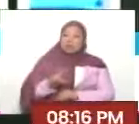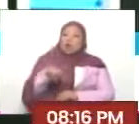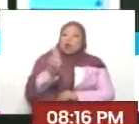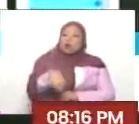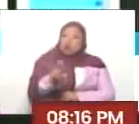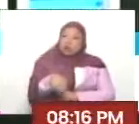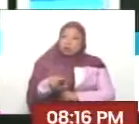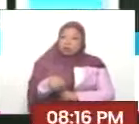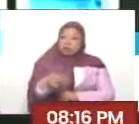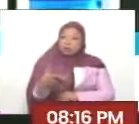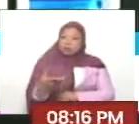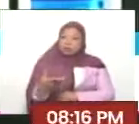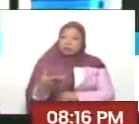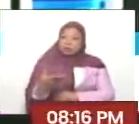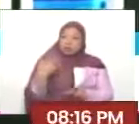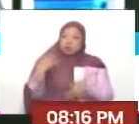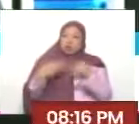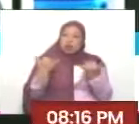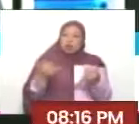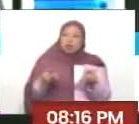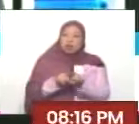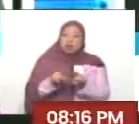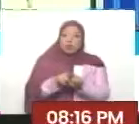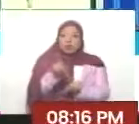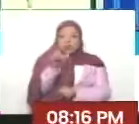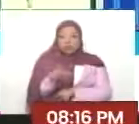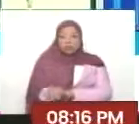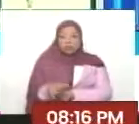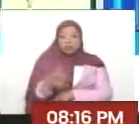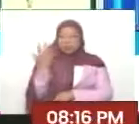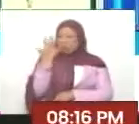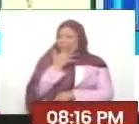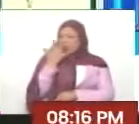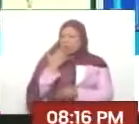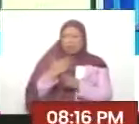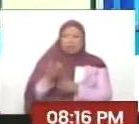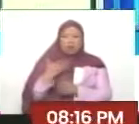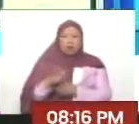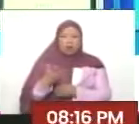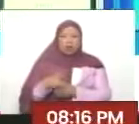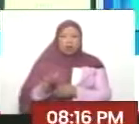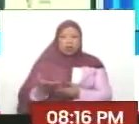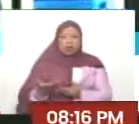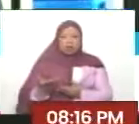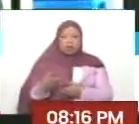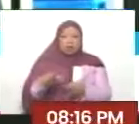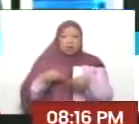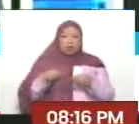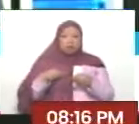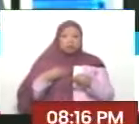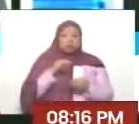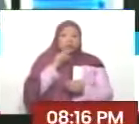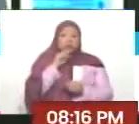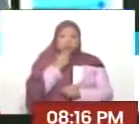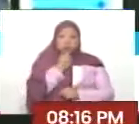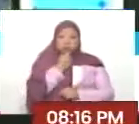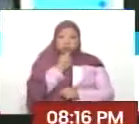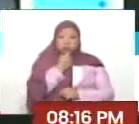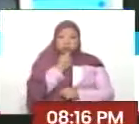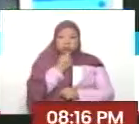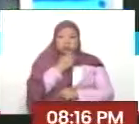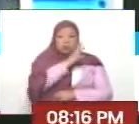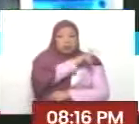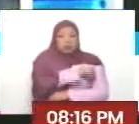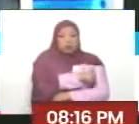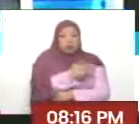Nada. Se hacen la vista gorda. Son cómplices indirectos de un